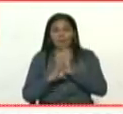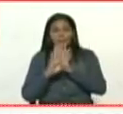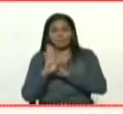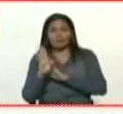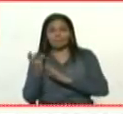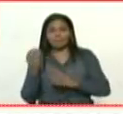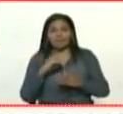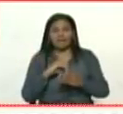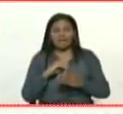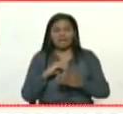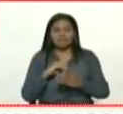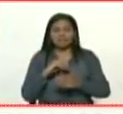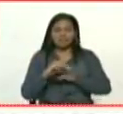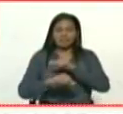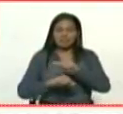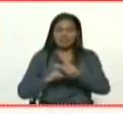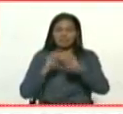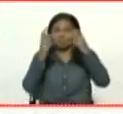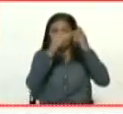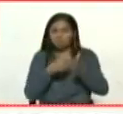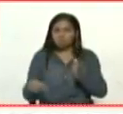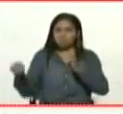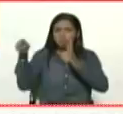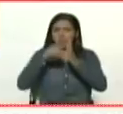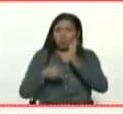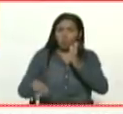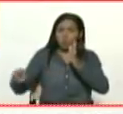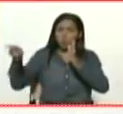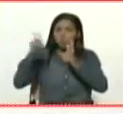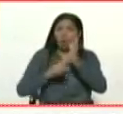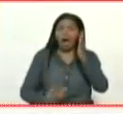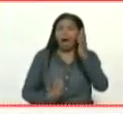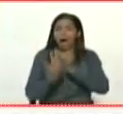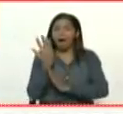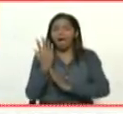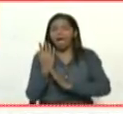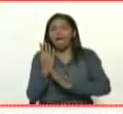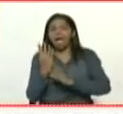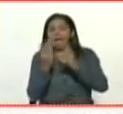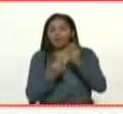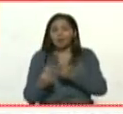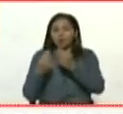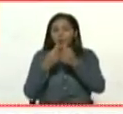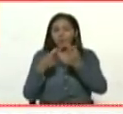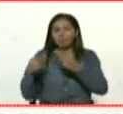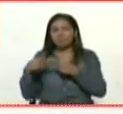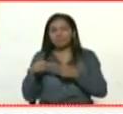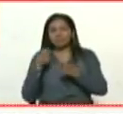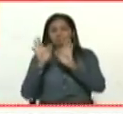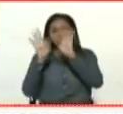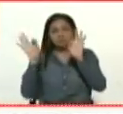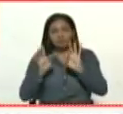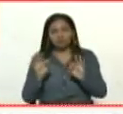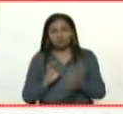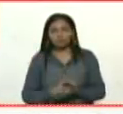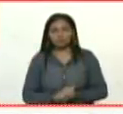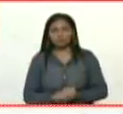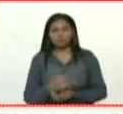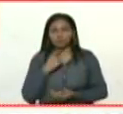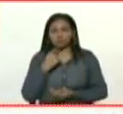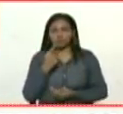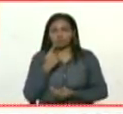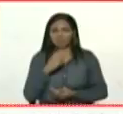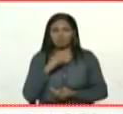del ciclo económico, el desarrollo, el impulso económico en las distintas escalas. Nos habla de la